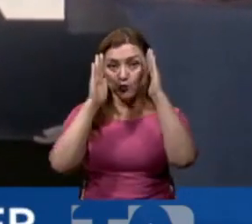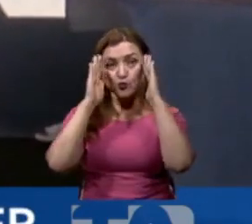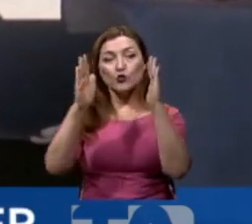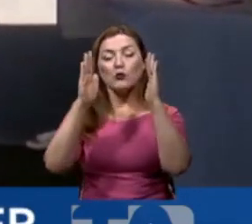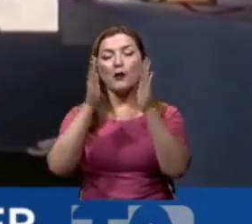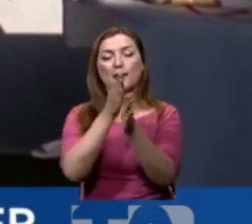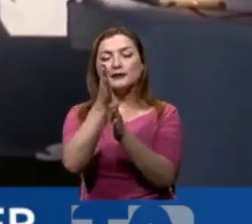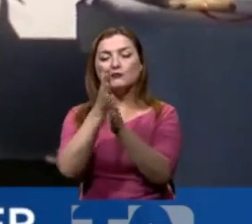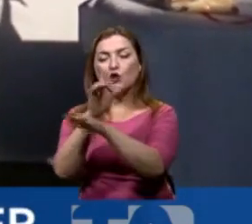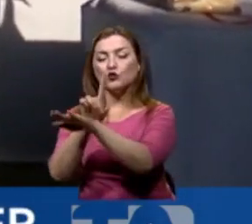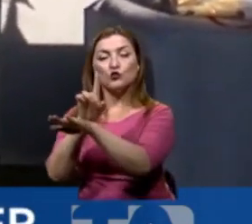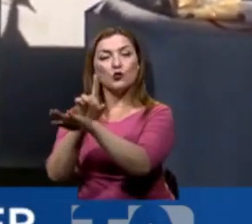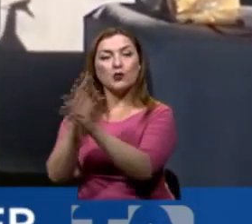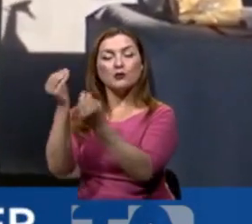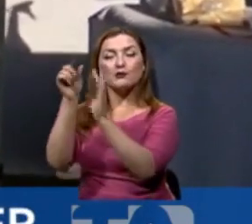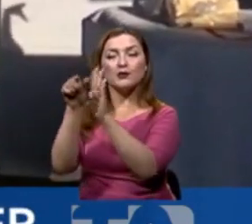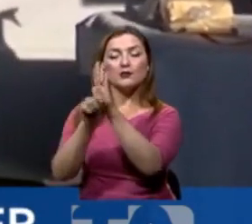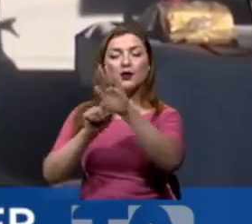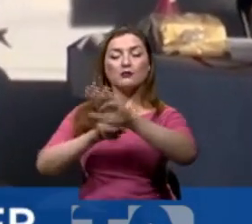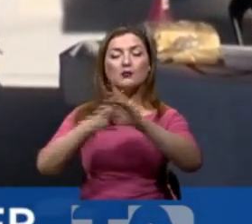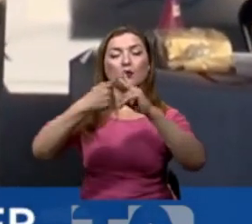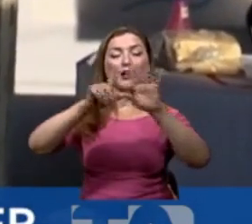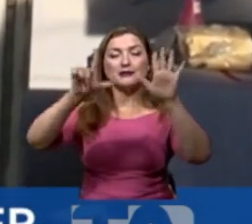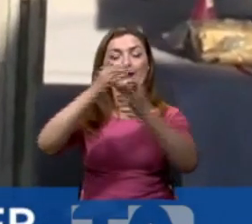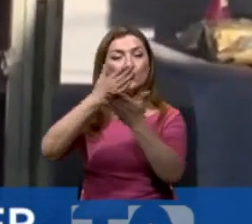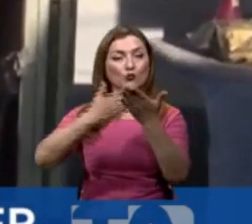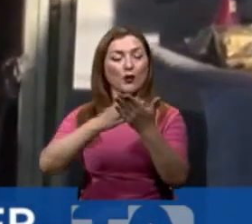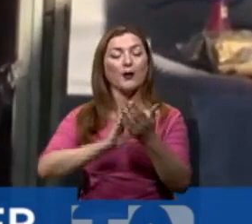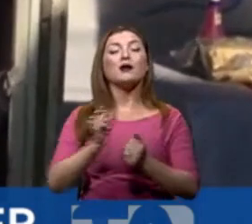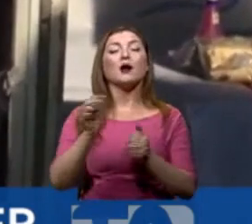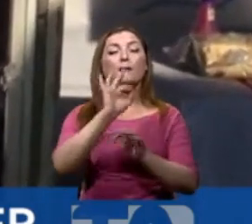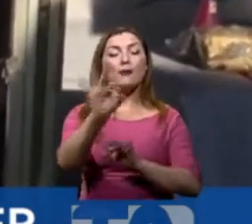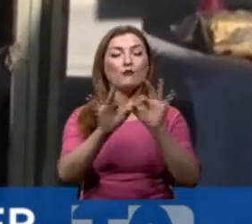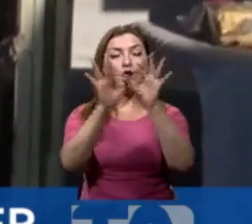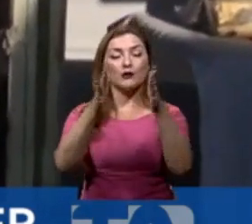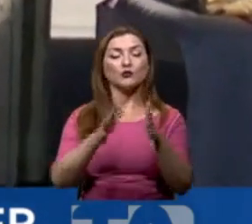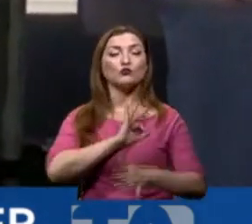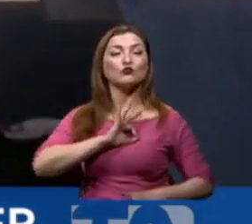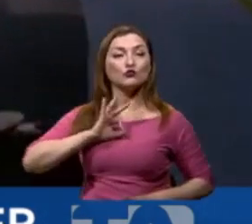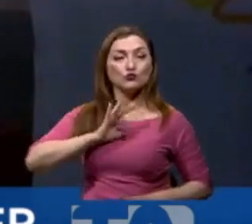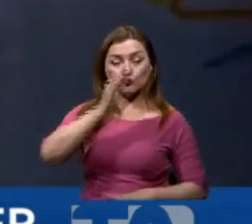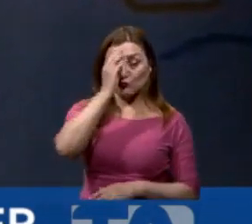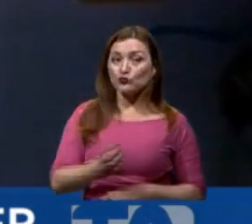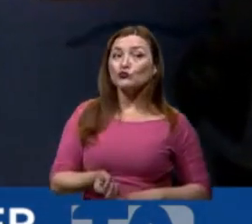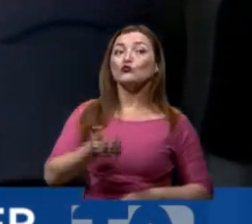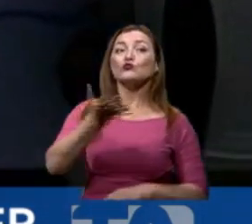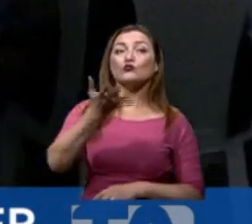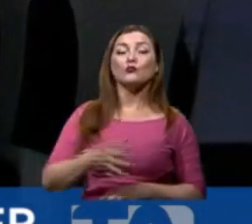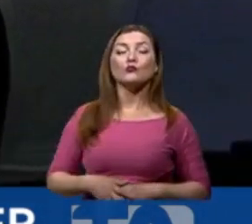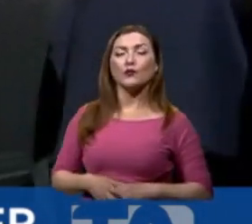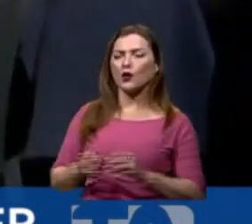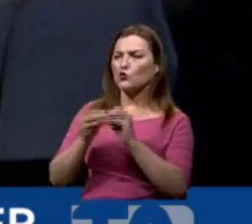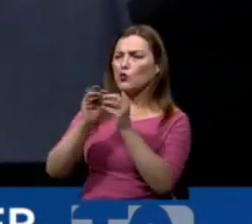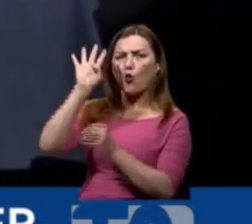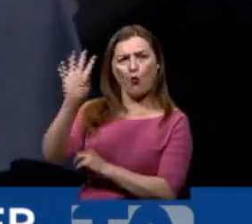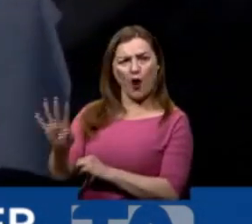esta feria que inició a las 7:30 a.m, nos encontramos con la prefecta, ella es Paola Pavón. Muy buenos días, cuéntenos, es la cuarta